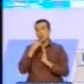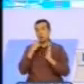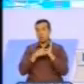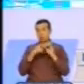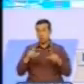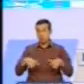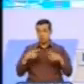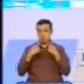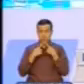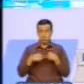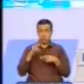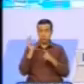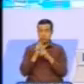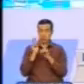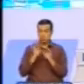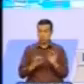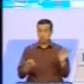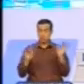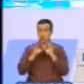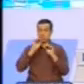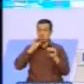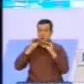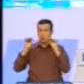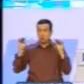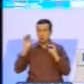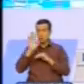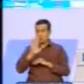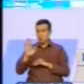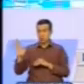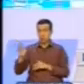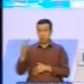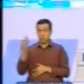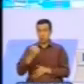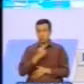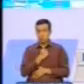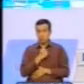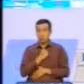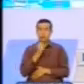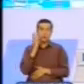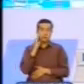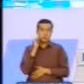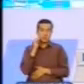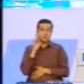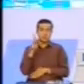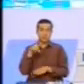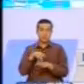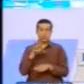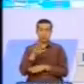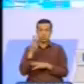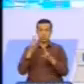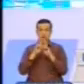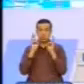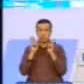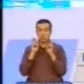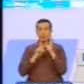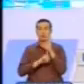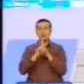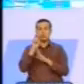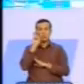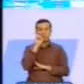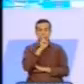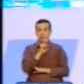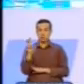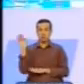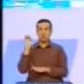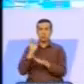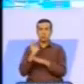sido claro y uno de los énfasis que pondrá por ser su propia experiencia profesional es el tema del desarrollo turístico. El